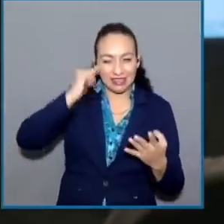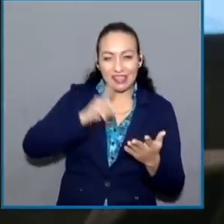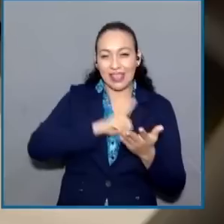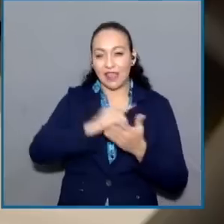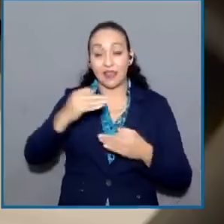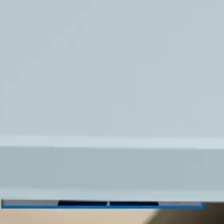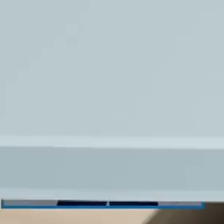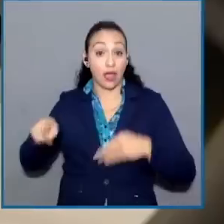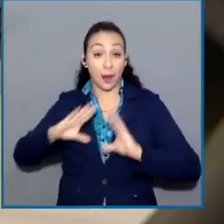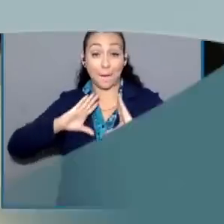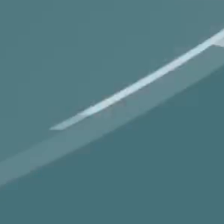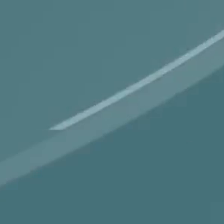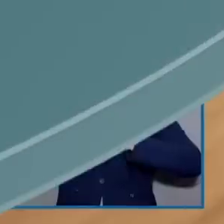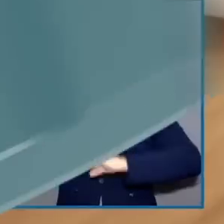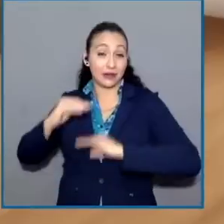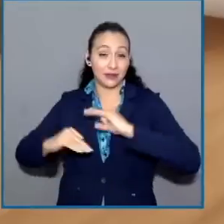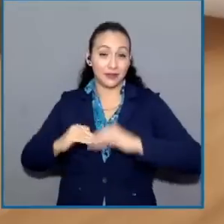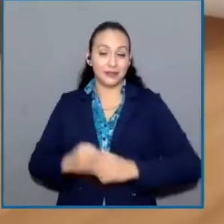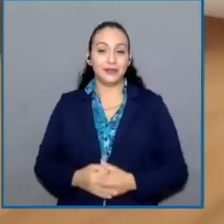García.